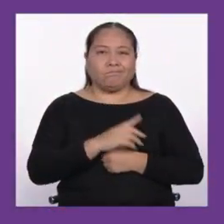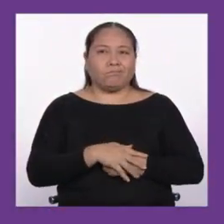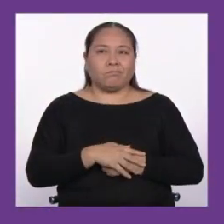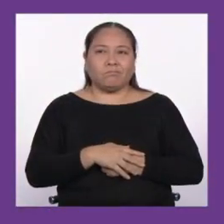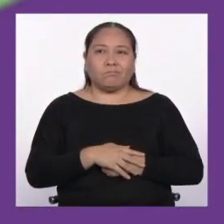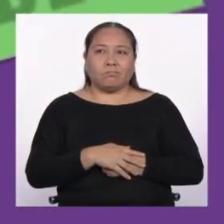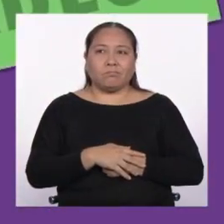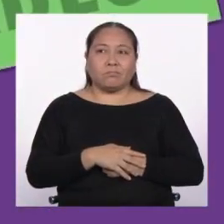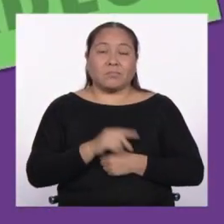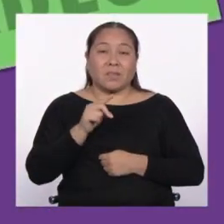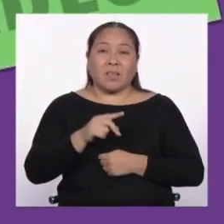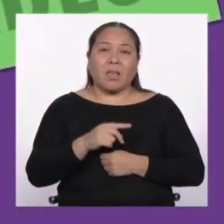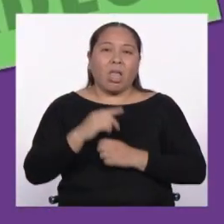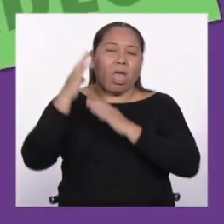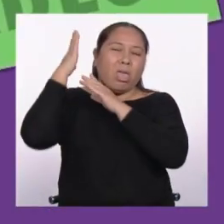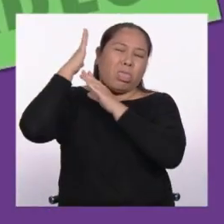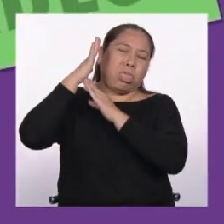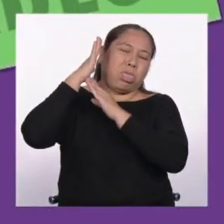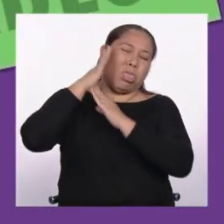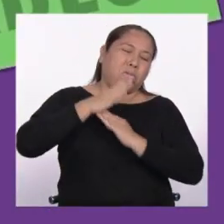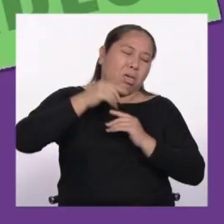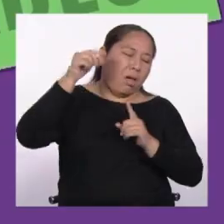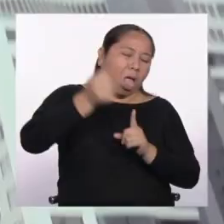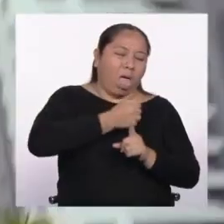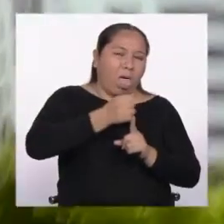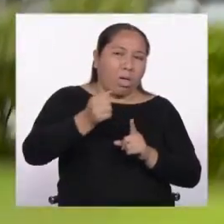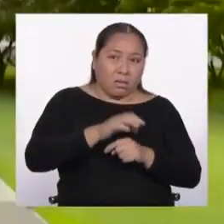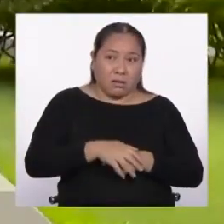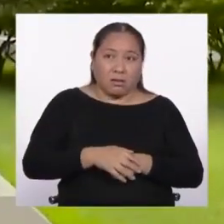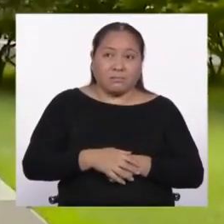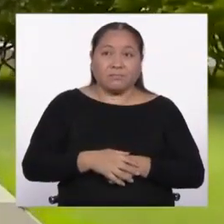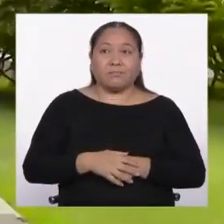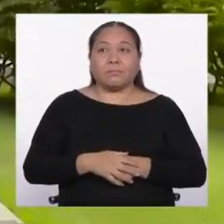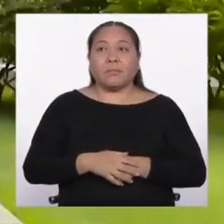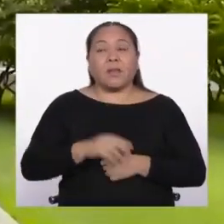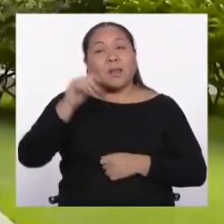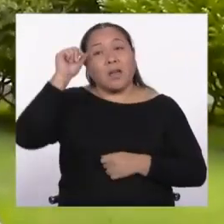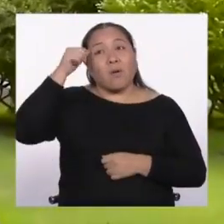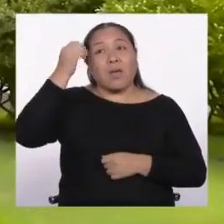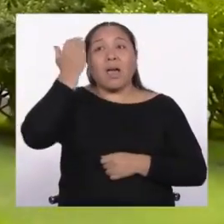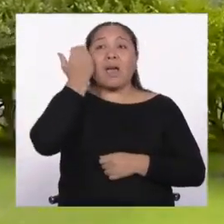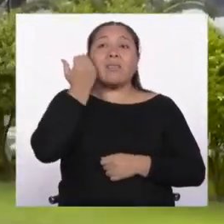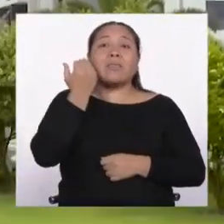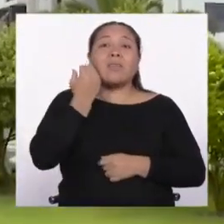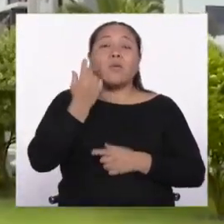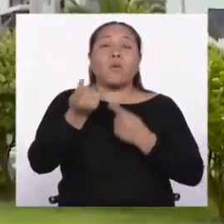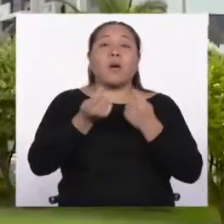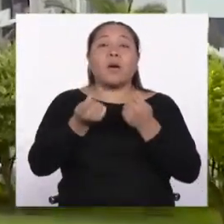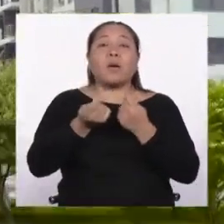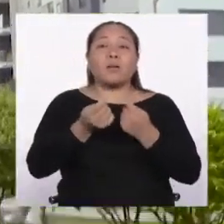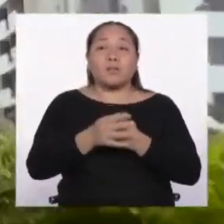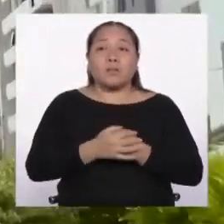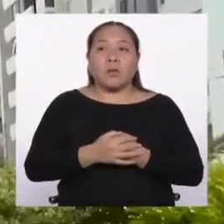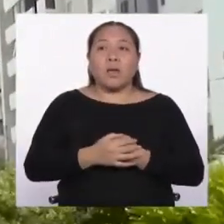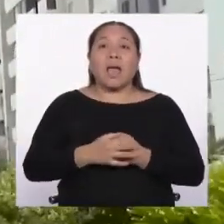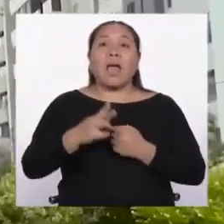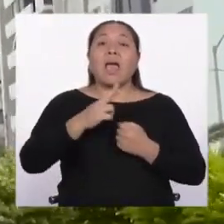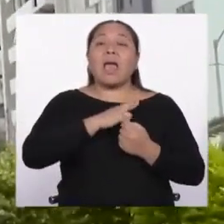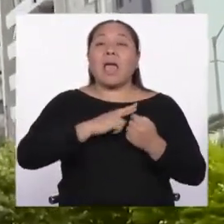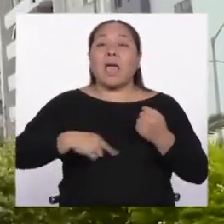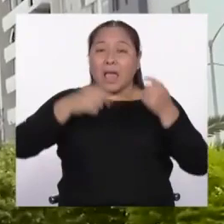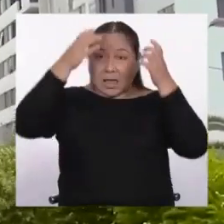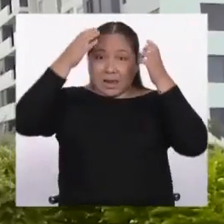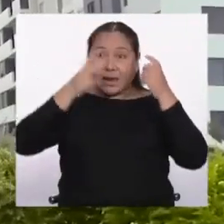porque encima recibían abusos de las autoridades. Recuerda que el antiguo régimen se caracterizaba porque el rey tenía el poder de